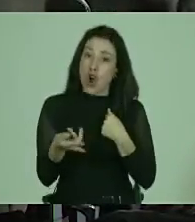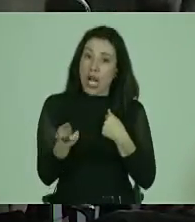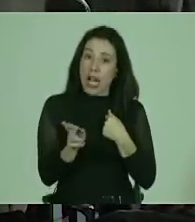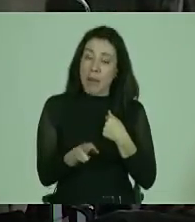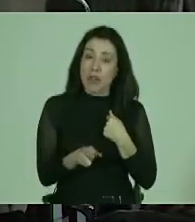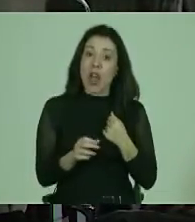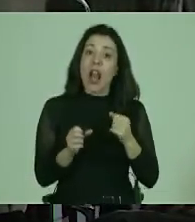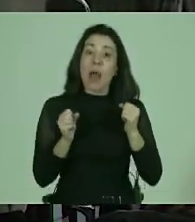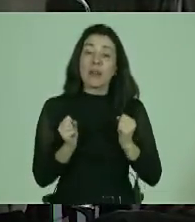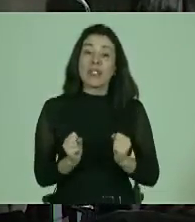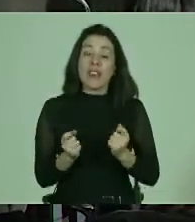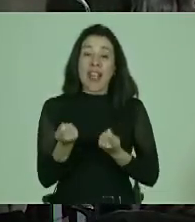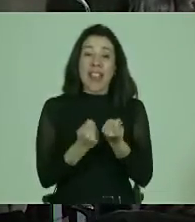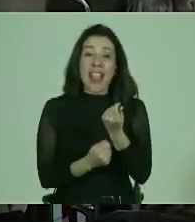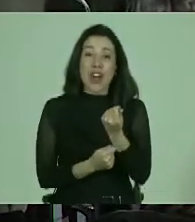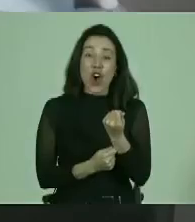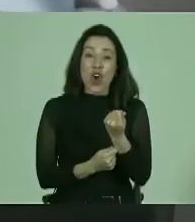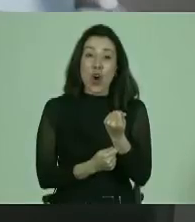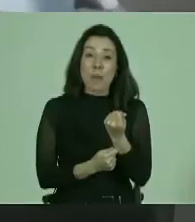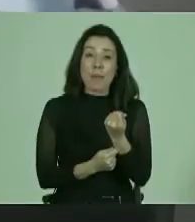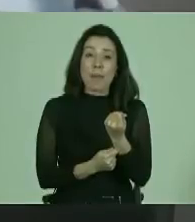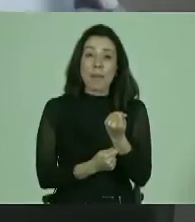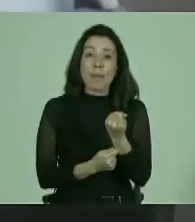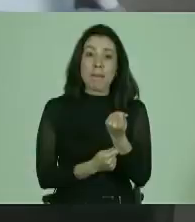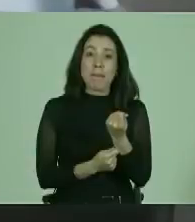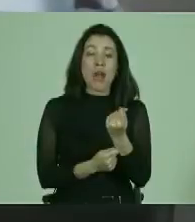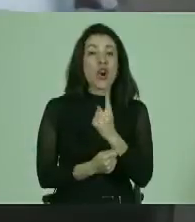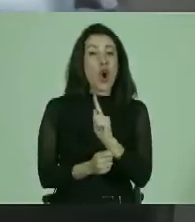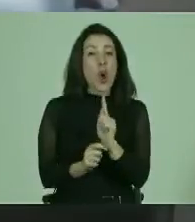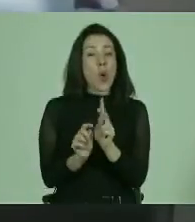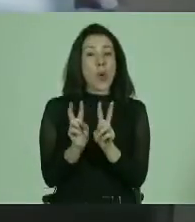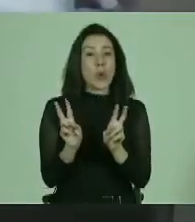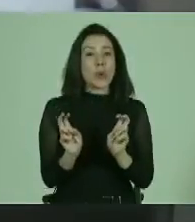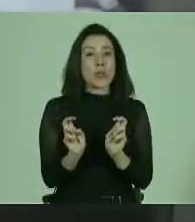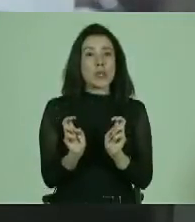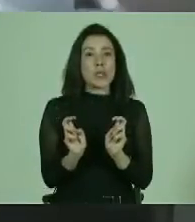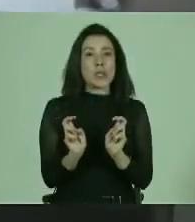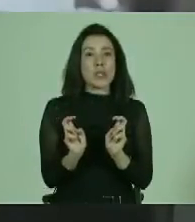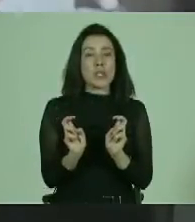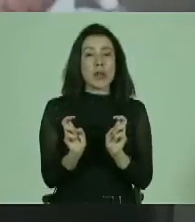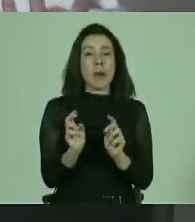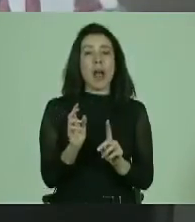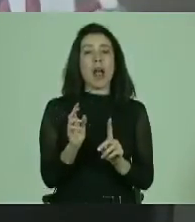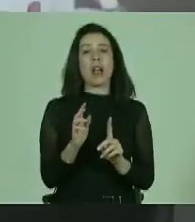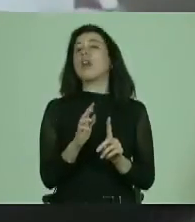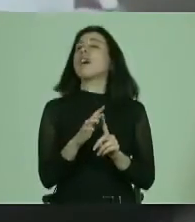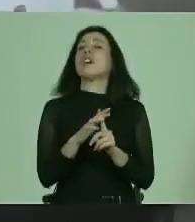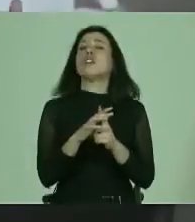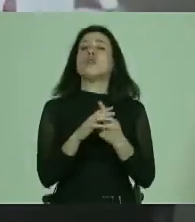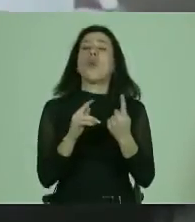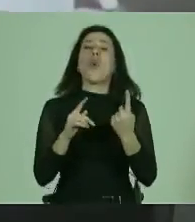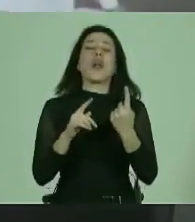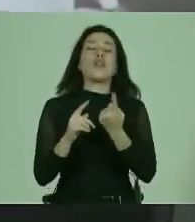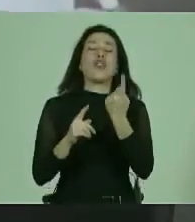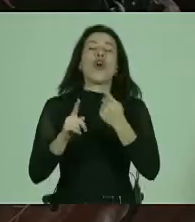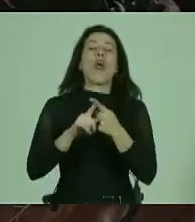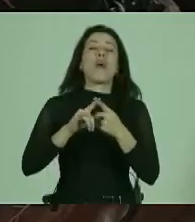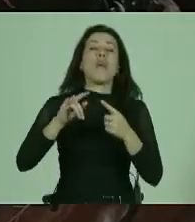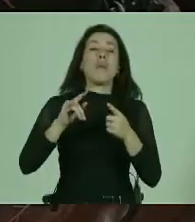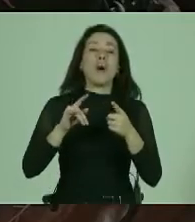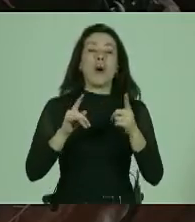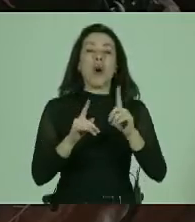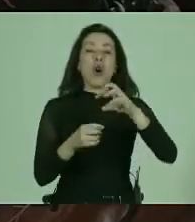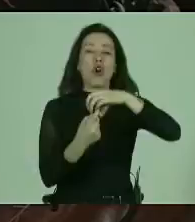las disponibilidades económicas son cuestiones que salen en el campo como las setas sino que